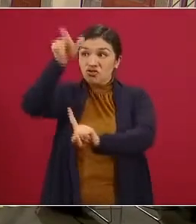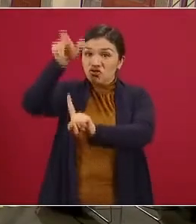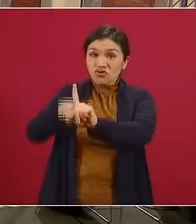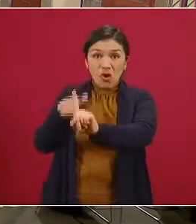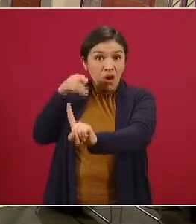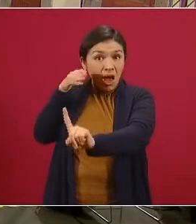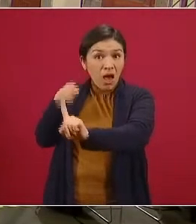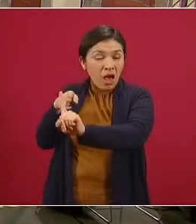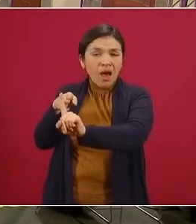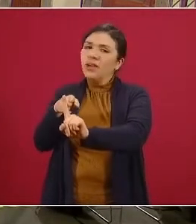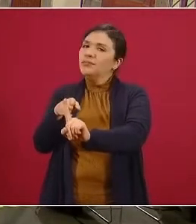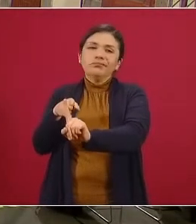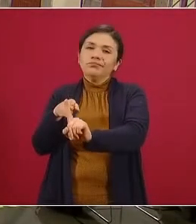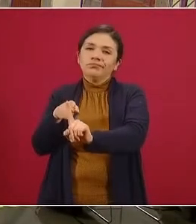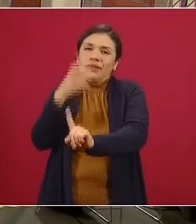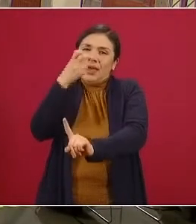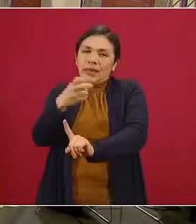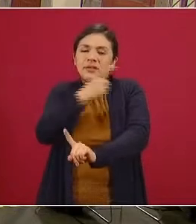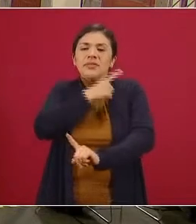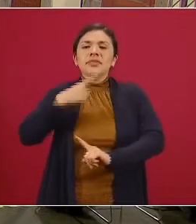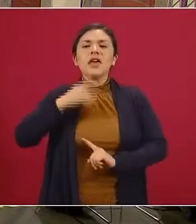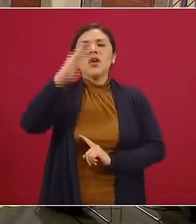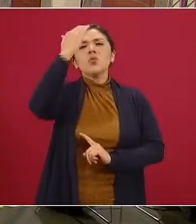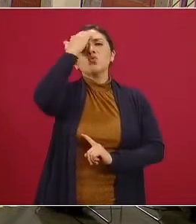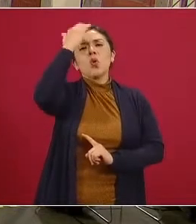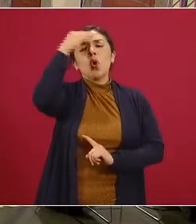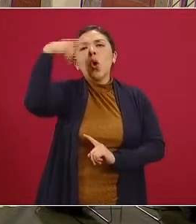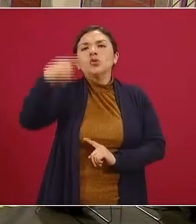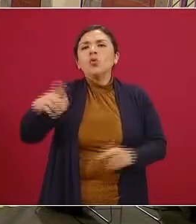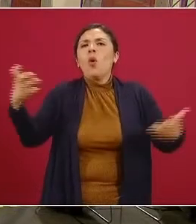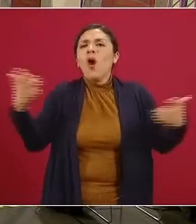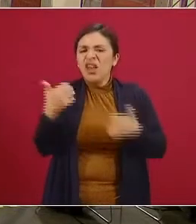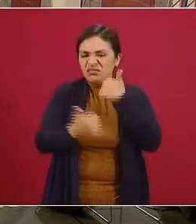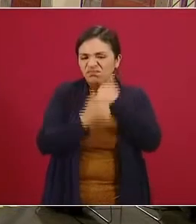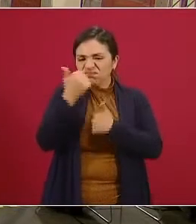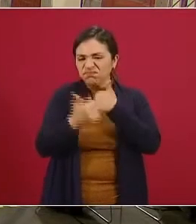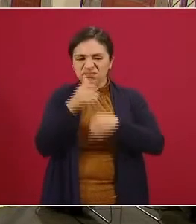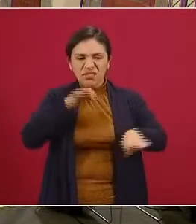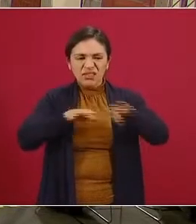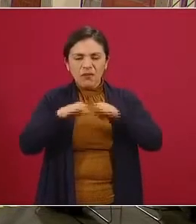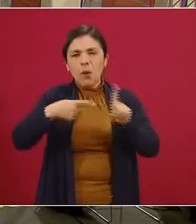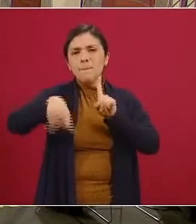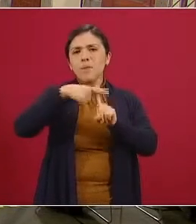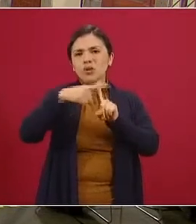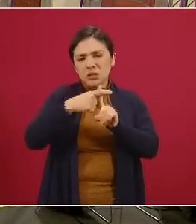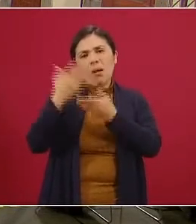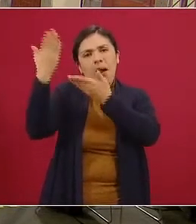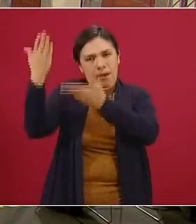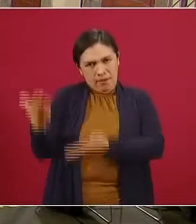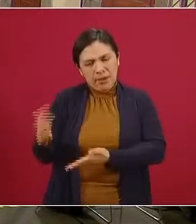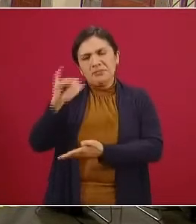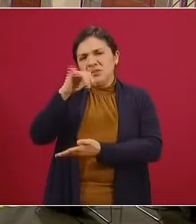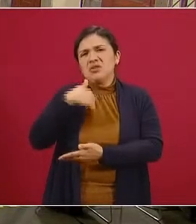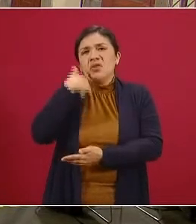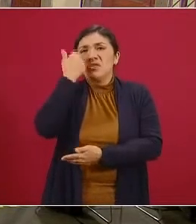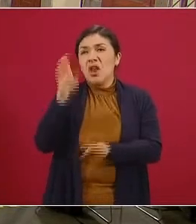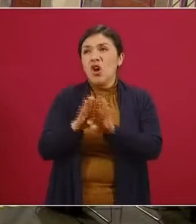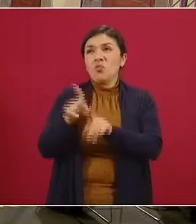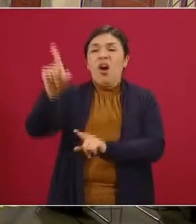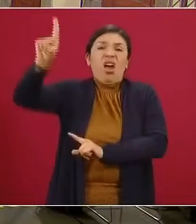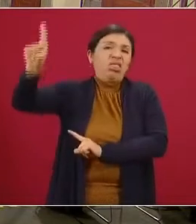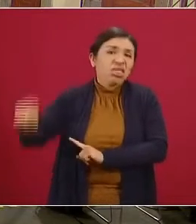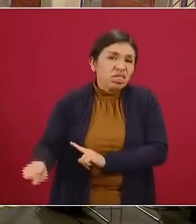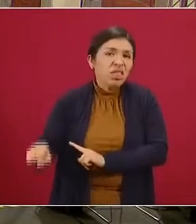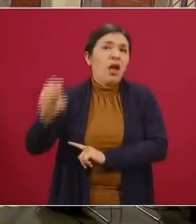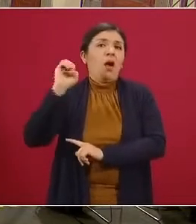A las personas creo que debe conocérseles por sus méritos, por sus contribuciones positivas. No tratamos aquí de denostar